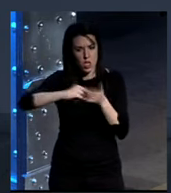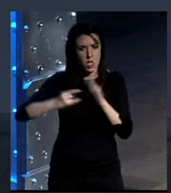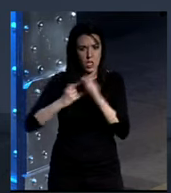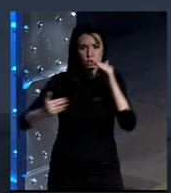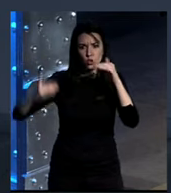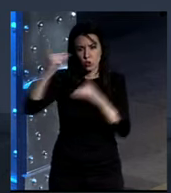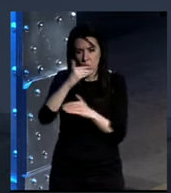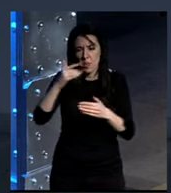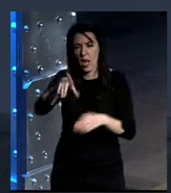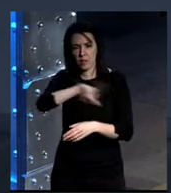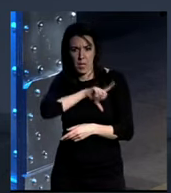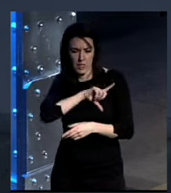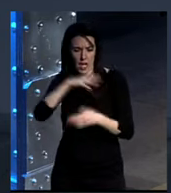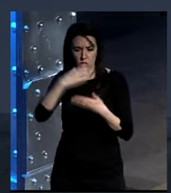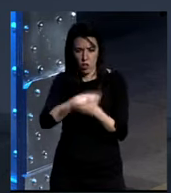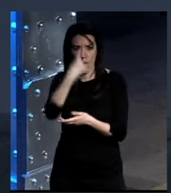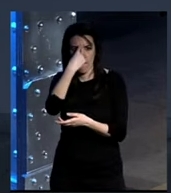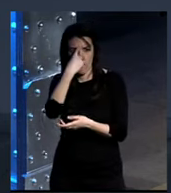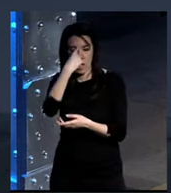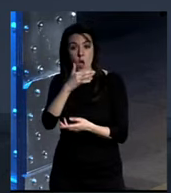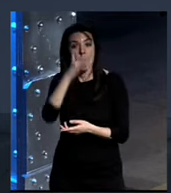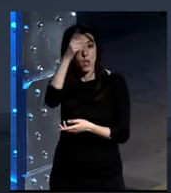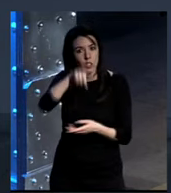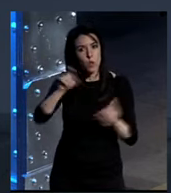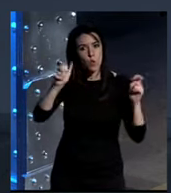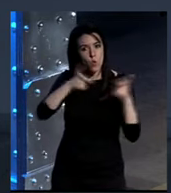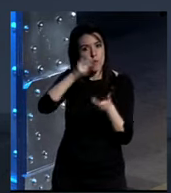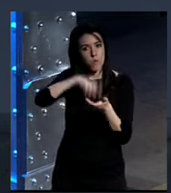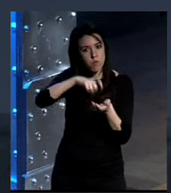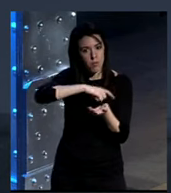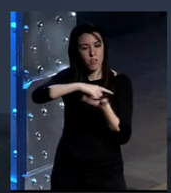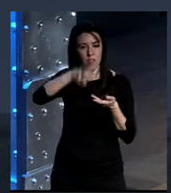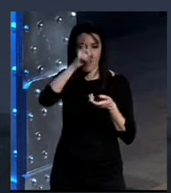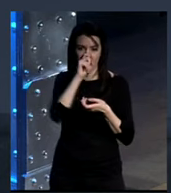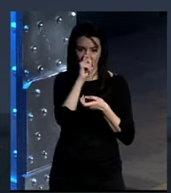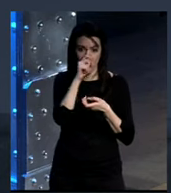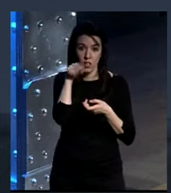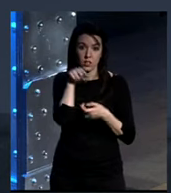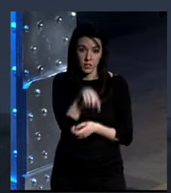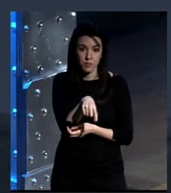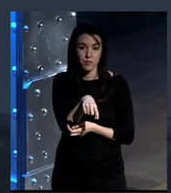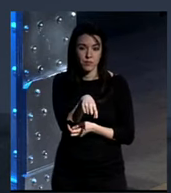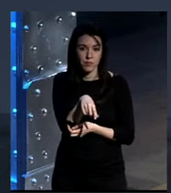de los ingenieros militares, pero se acordó del cuerpo de telégrafos. Y entonces ahí,